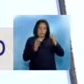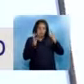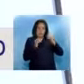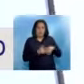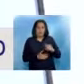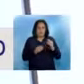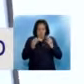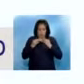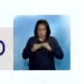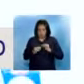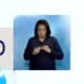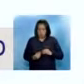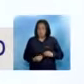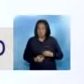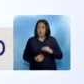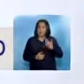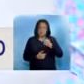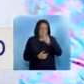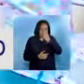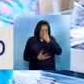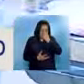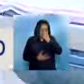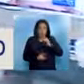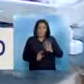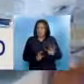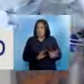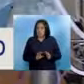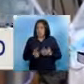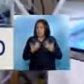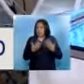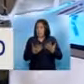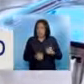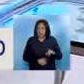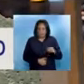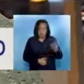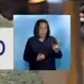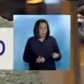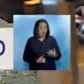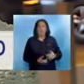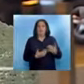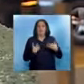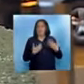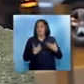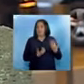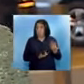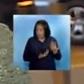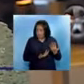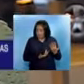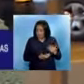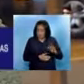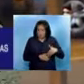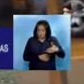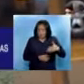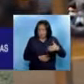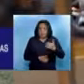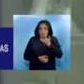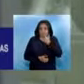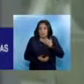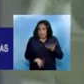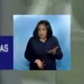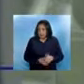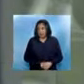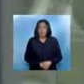cirugía plástica y anestesiólogos. Gracias a Dios, ahorita estamos un poco contentos. Seguimos esperando más adelante qué va a